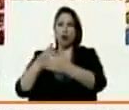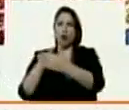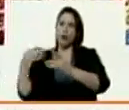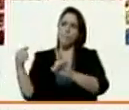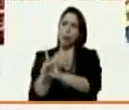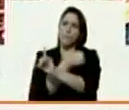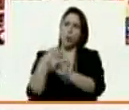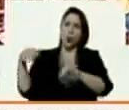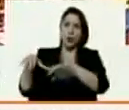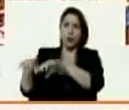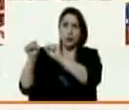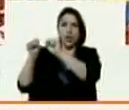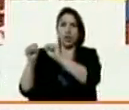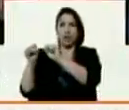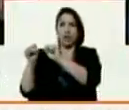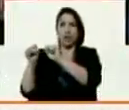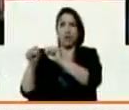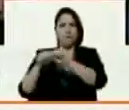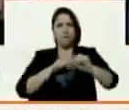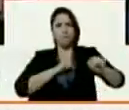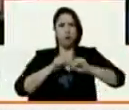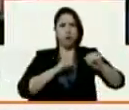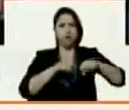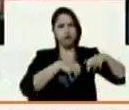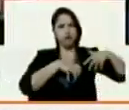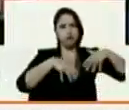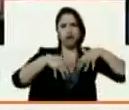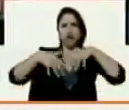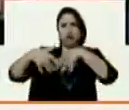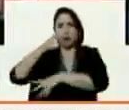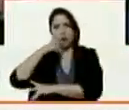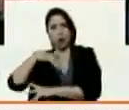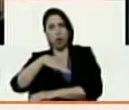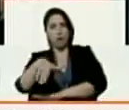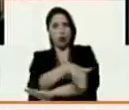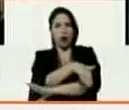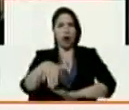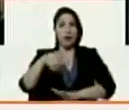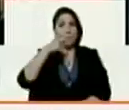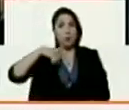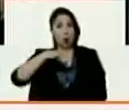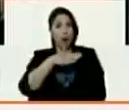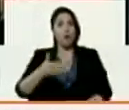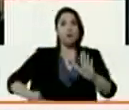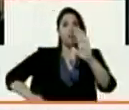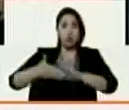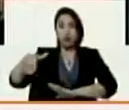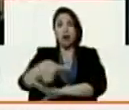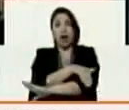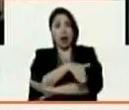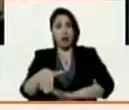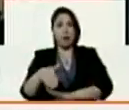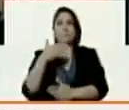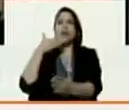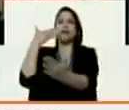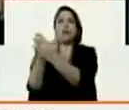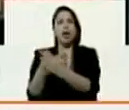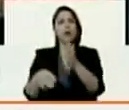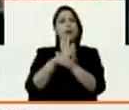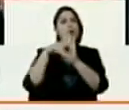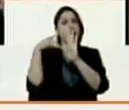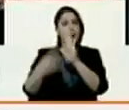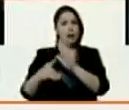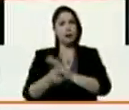del imperialismo es la movilización del pueblo en la calle. Si el pueblo está en la calle exigiendo sus